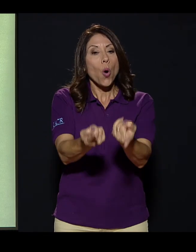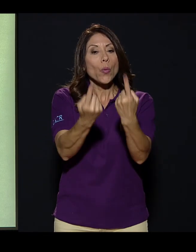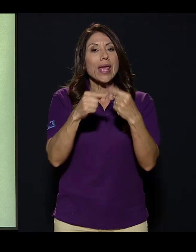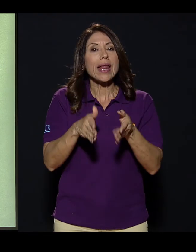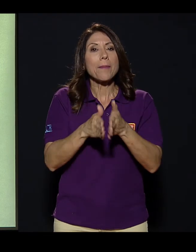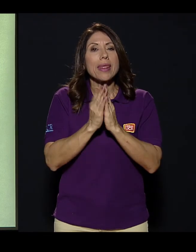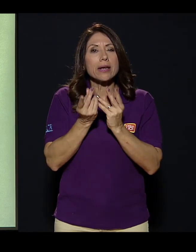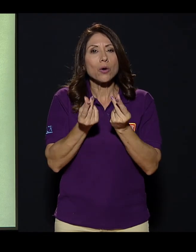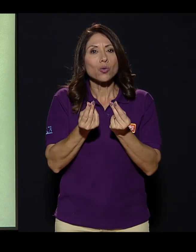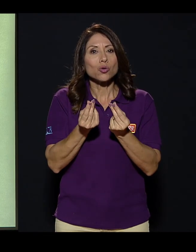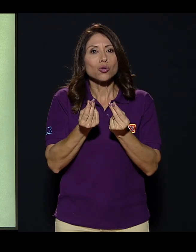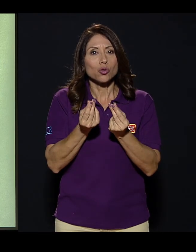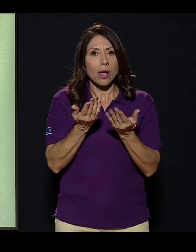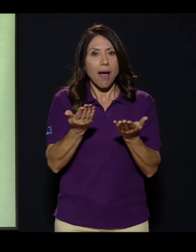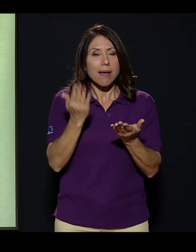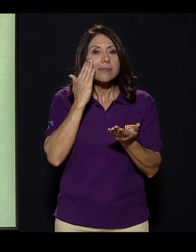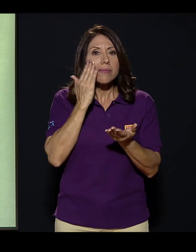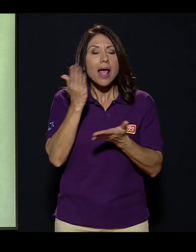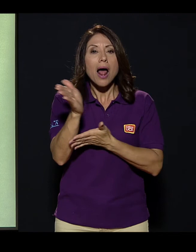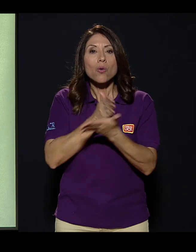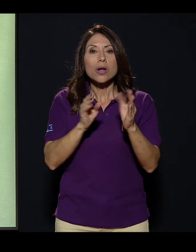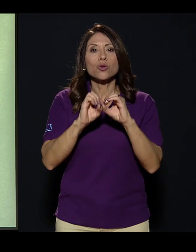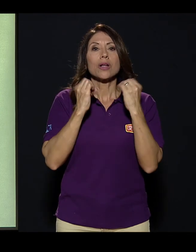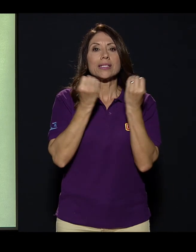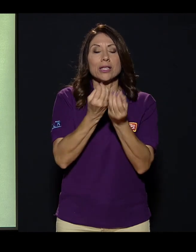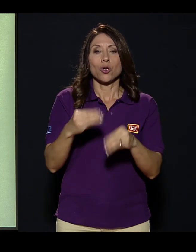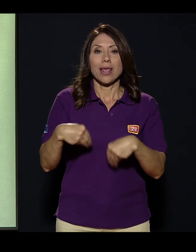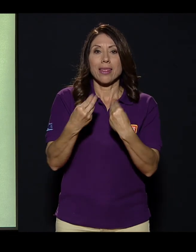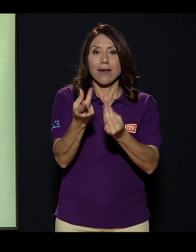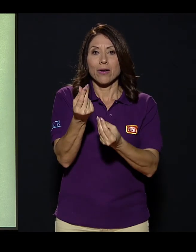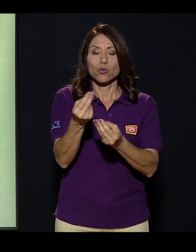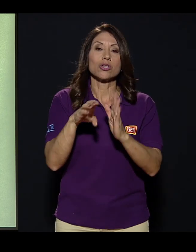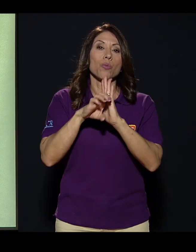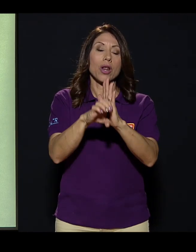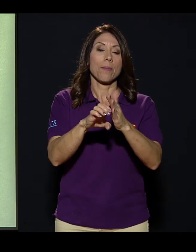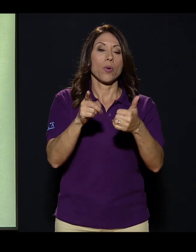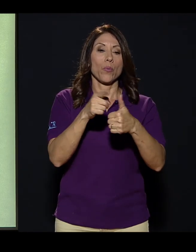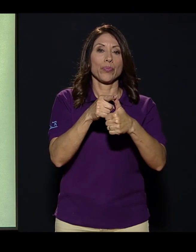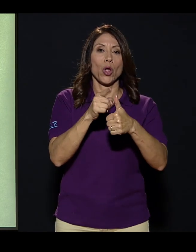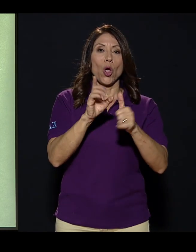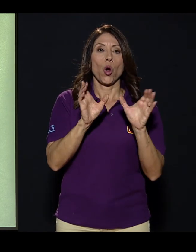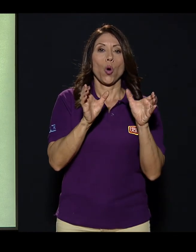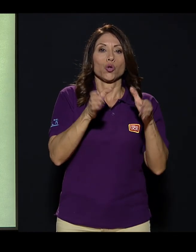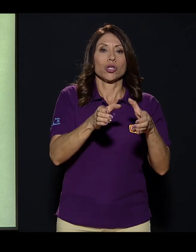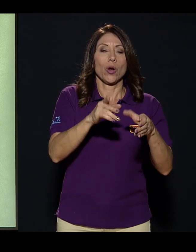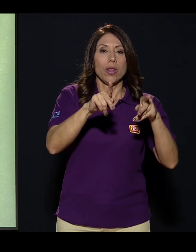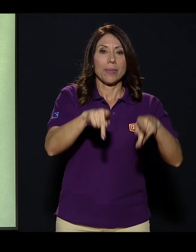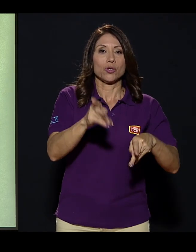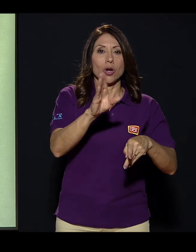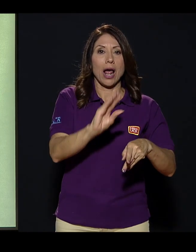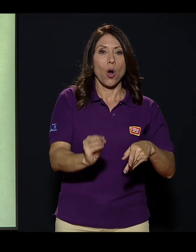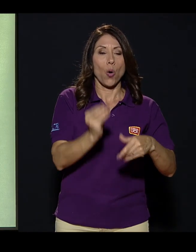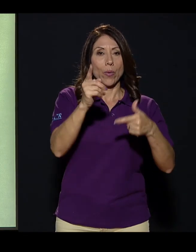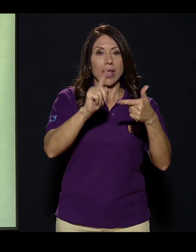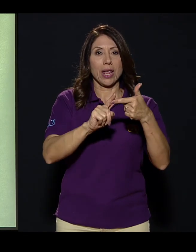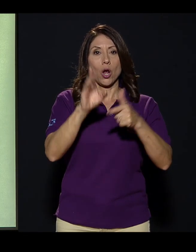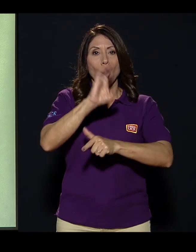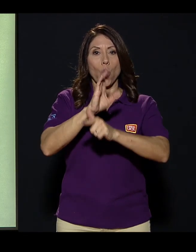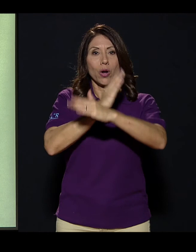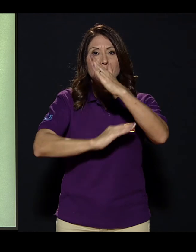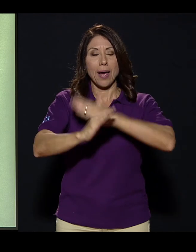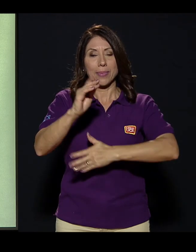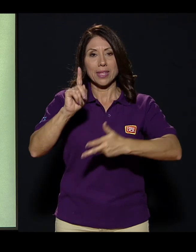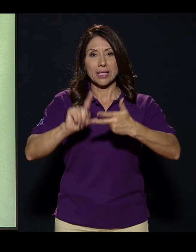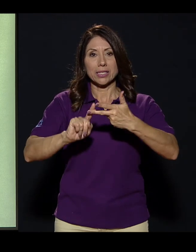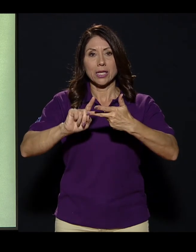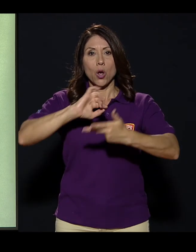está CONAVDI, la Junta de Protección Social, en fin, organizaciones estatales que lo que pueden ayudarnos a nosotros con proyectos. Pero lo primero que nos